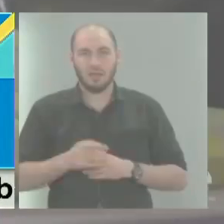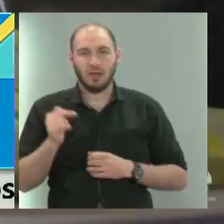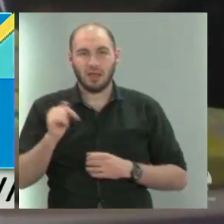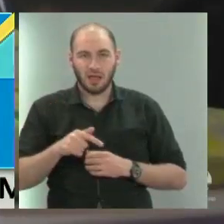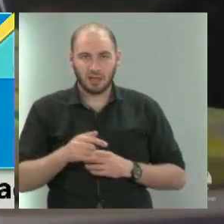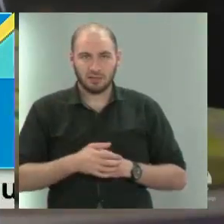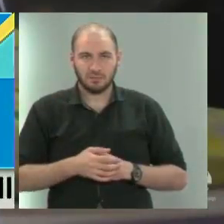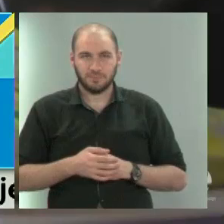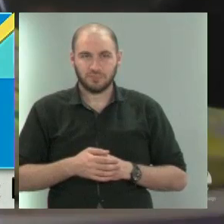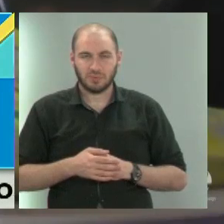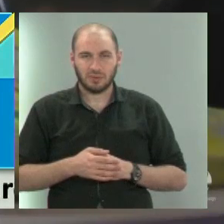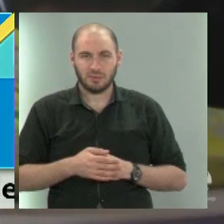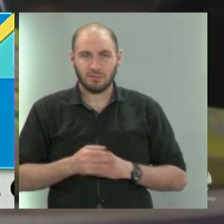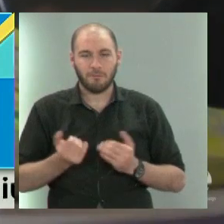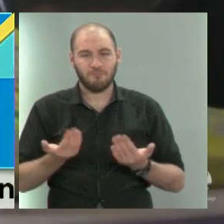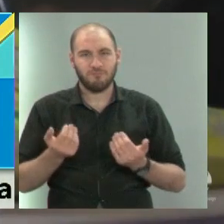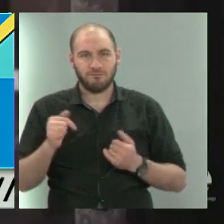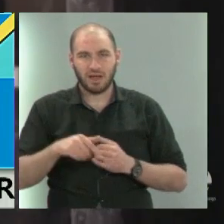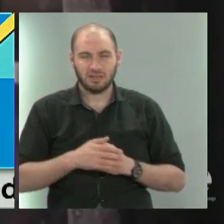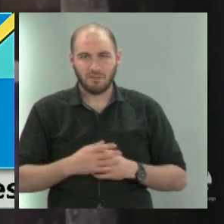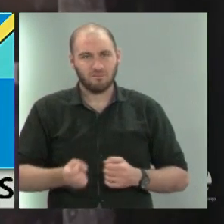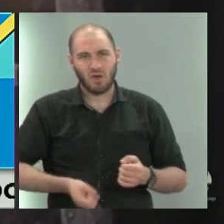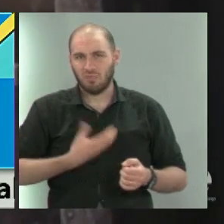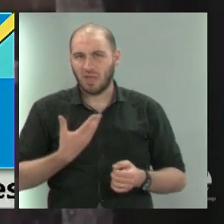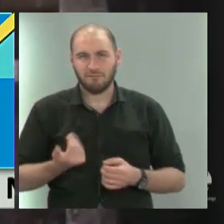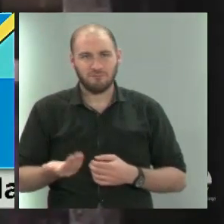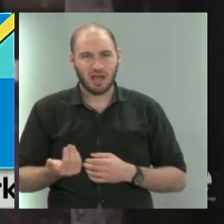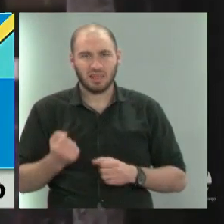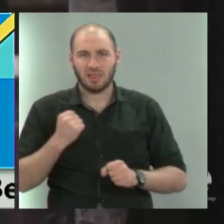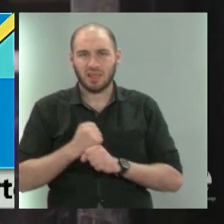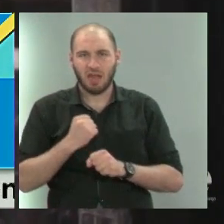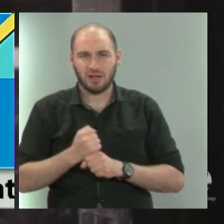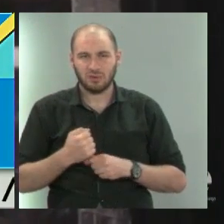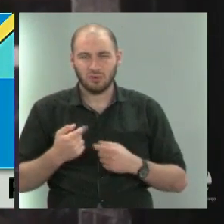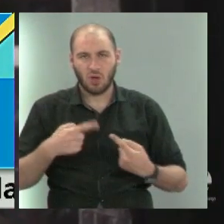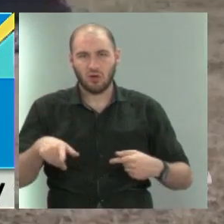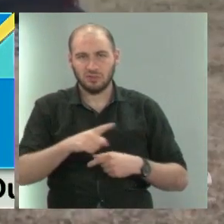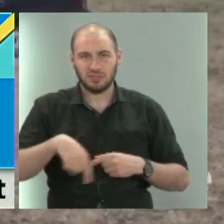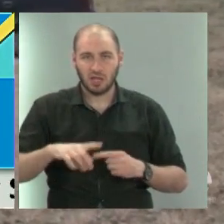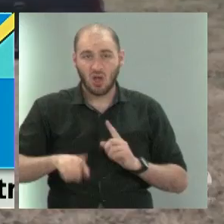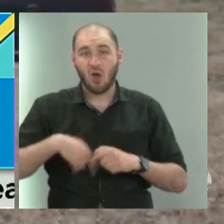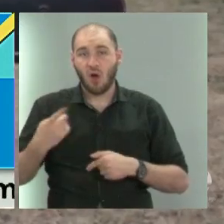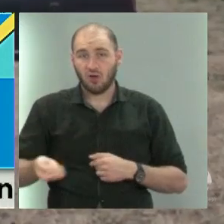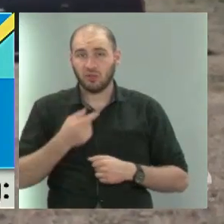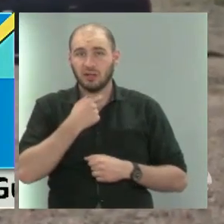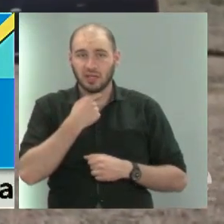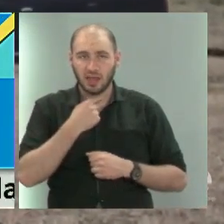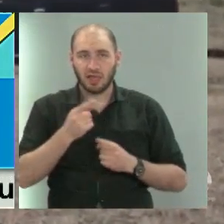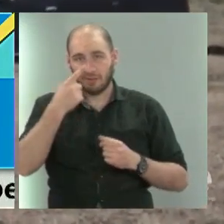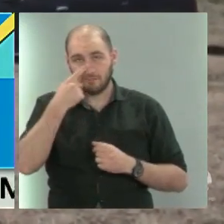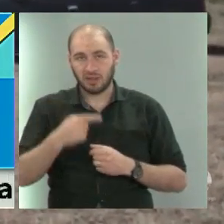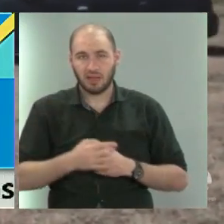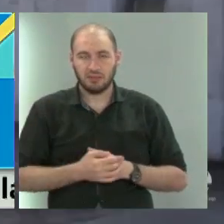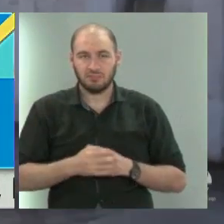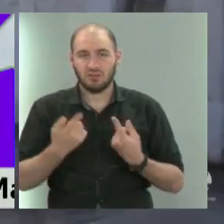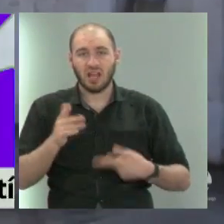¿no? Con esa falta de ganas, ¿no? De trabajar por la situación, y hay otros que quieren y terminan